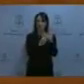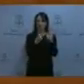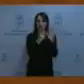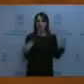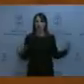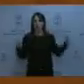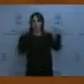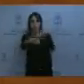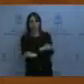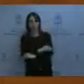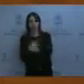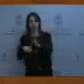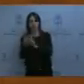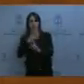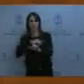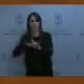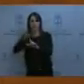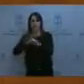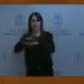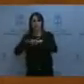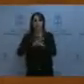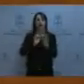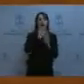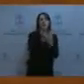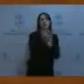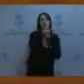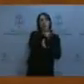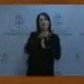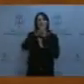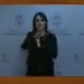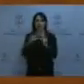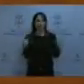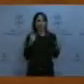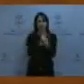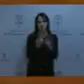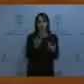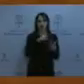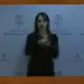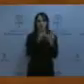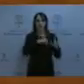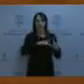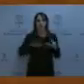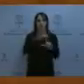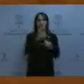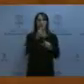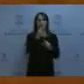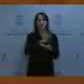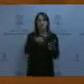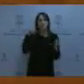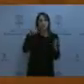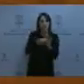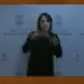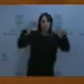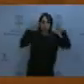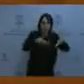estatal básica, artículos 12 y 13, en cuanto a qué proyectos tienen que someterse a la evaluación de impacto ambiental